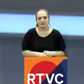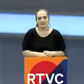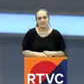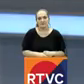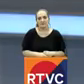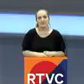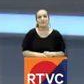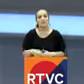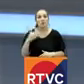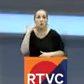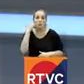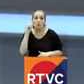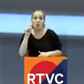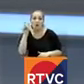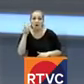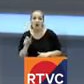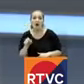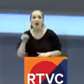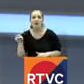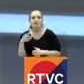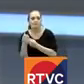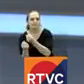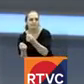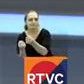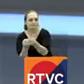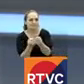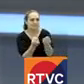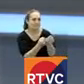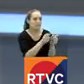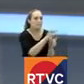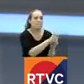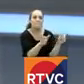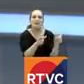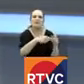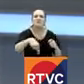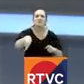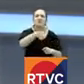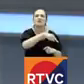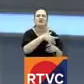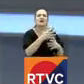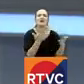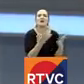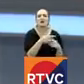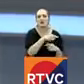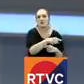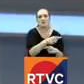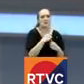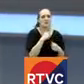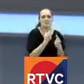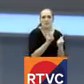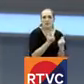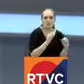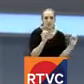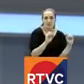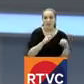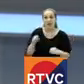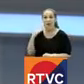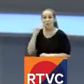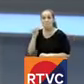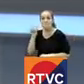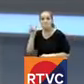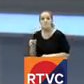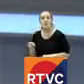ángel de quienes no tienen dinero para pagar un almuerzo en la central mayorista de Medellín, con 13 variedades de platos que van desde